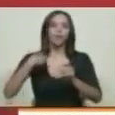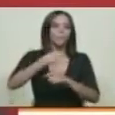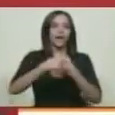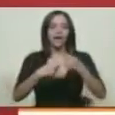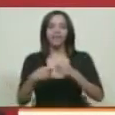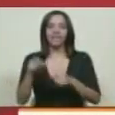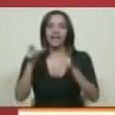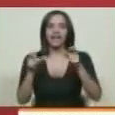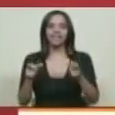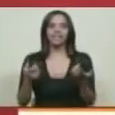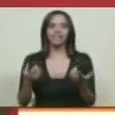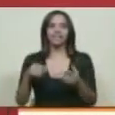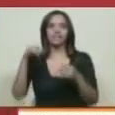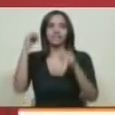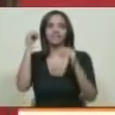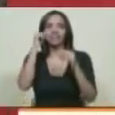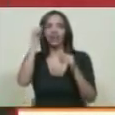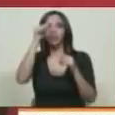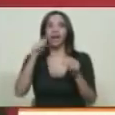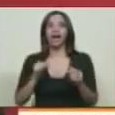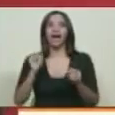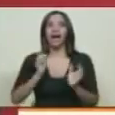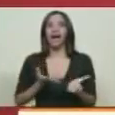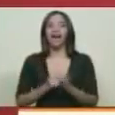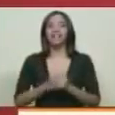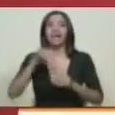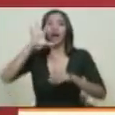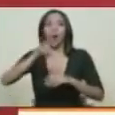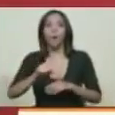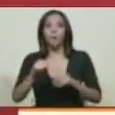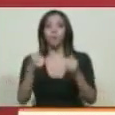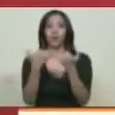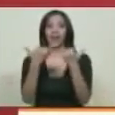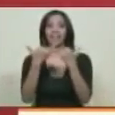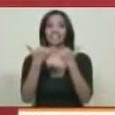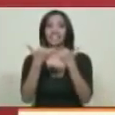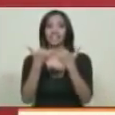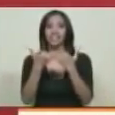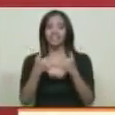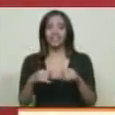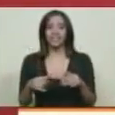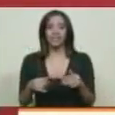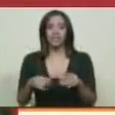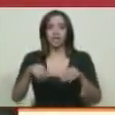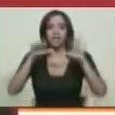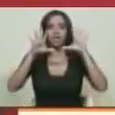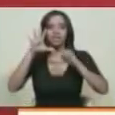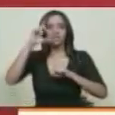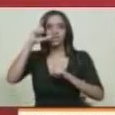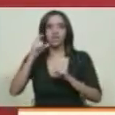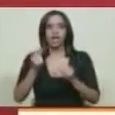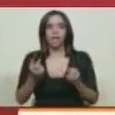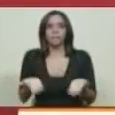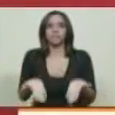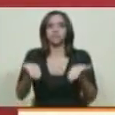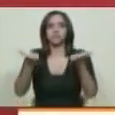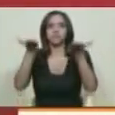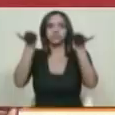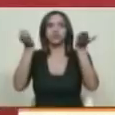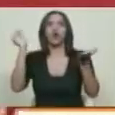gente llegó un fin de semana que hasta la cervecita y la parrilla se comió. Así es. Y en menos de 15 días nos empezaron a desguazar el sueldo otra